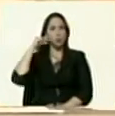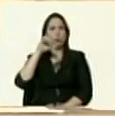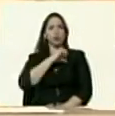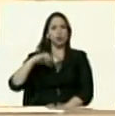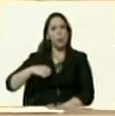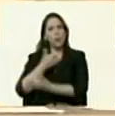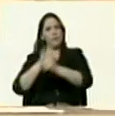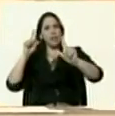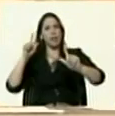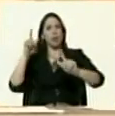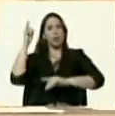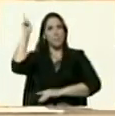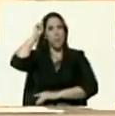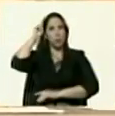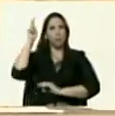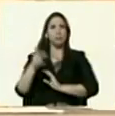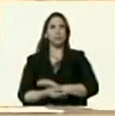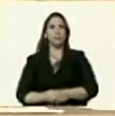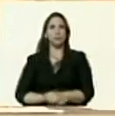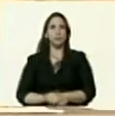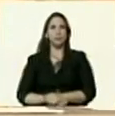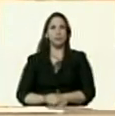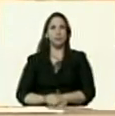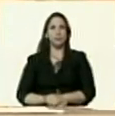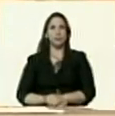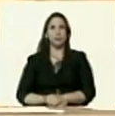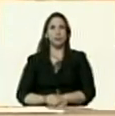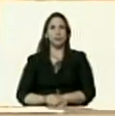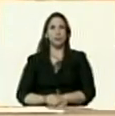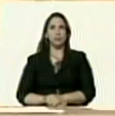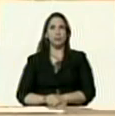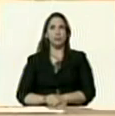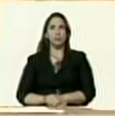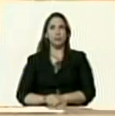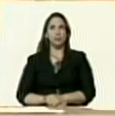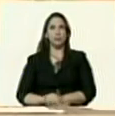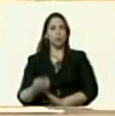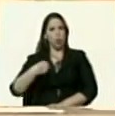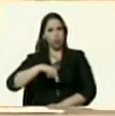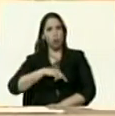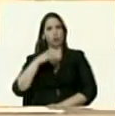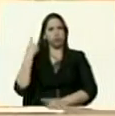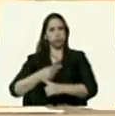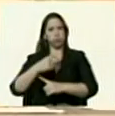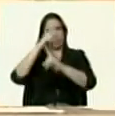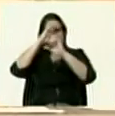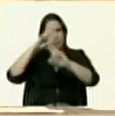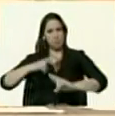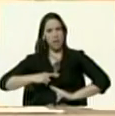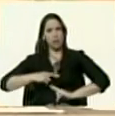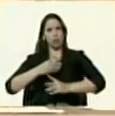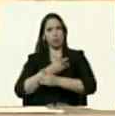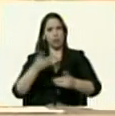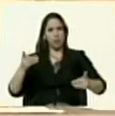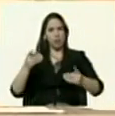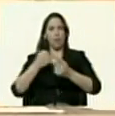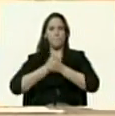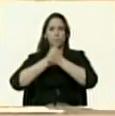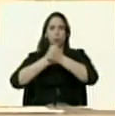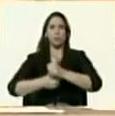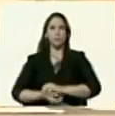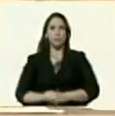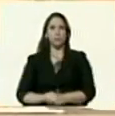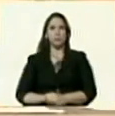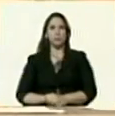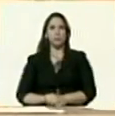los libertadores del Perú. Y merecemos respeto, dignidad, amor.